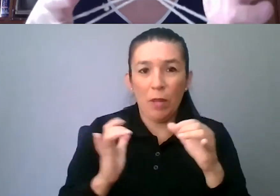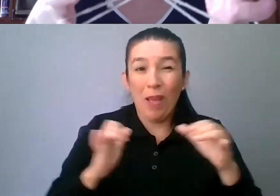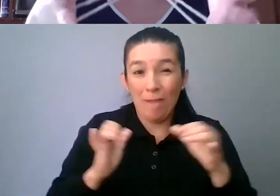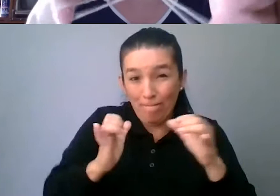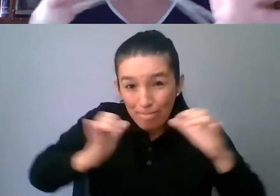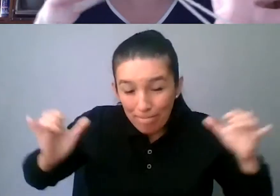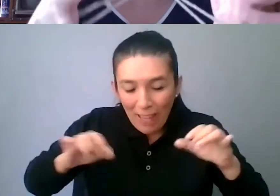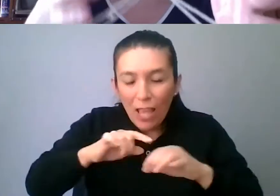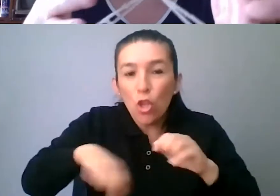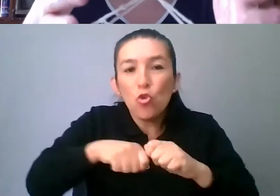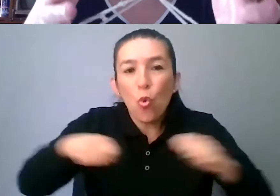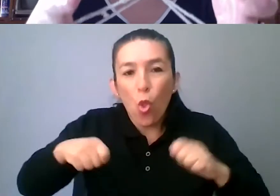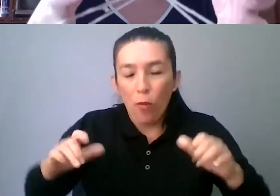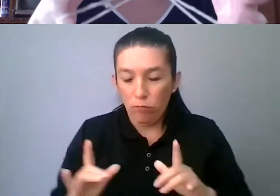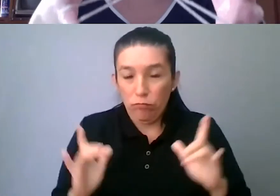al centro.